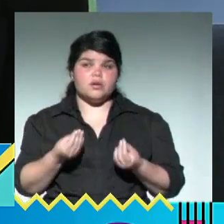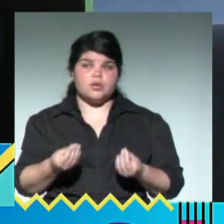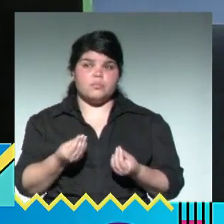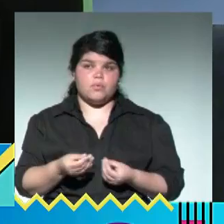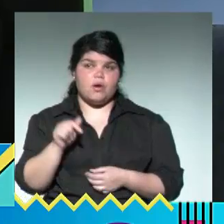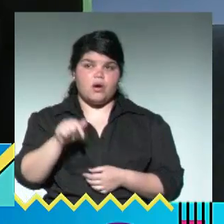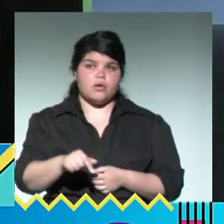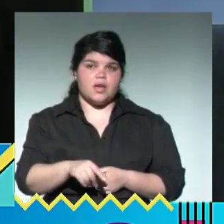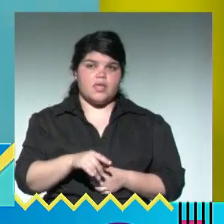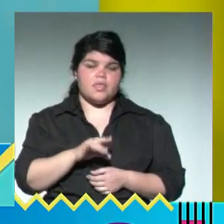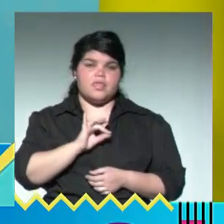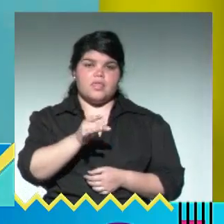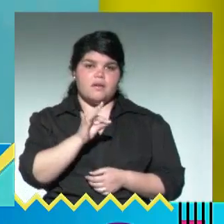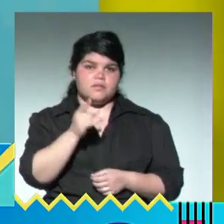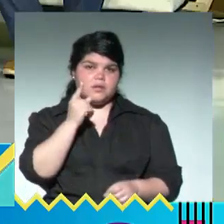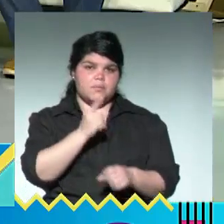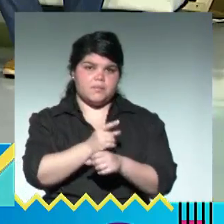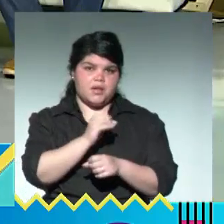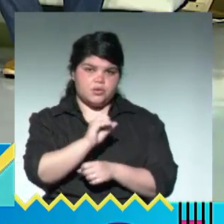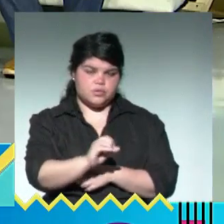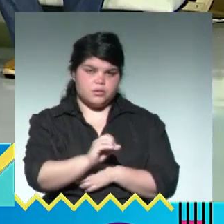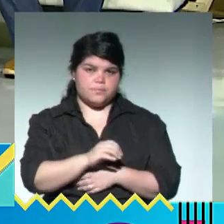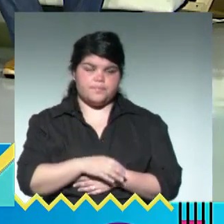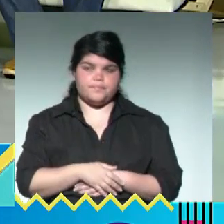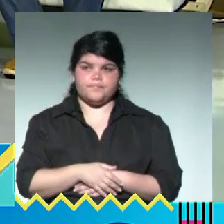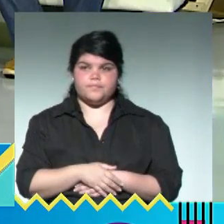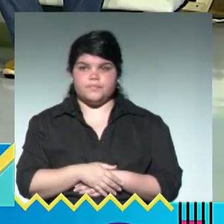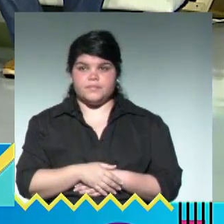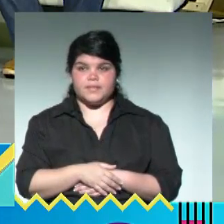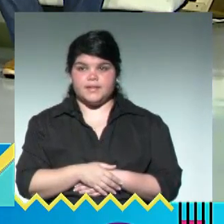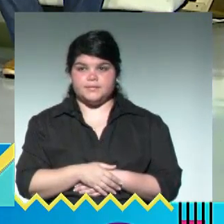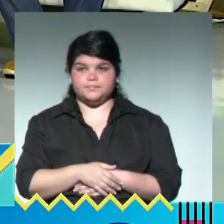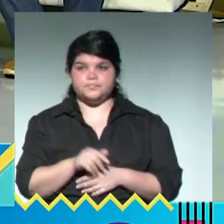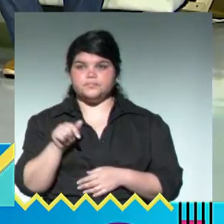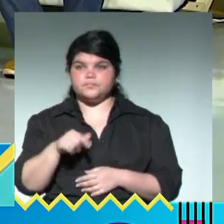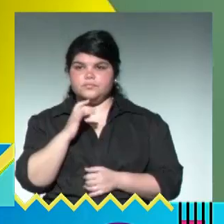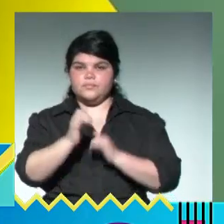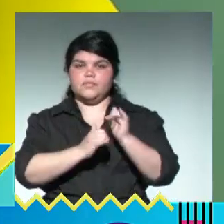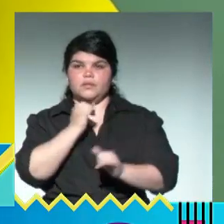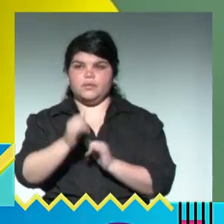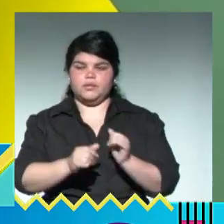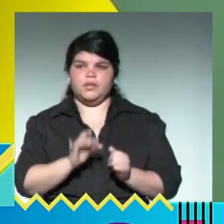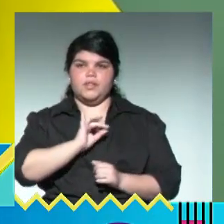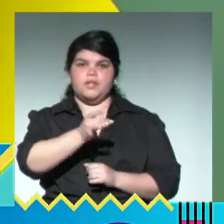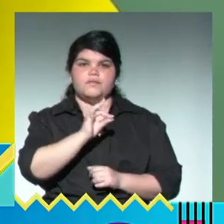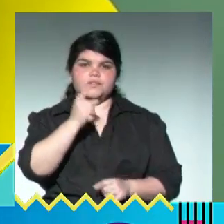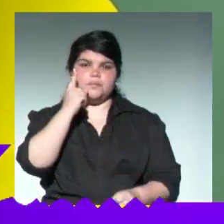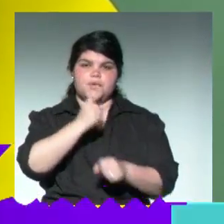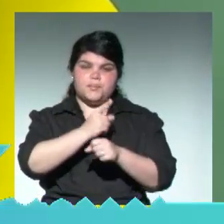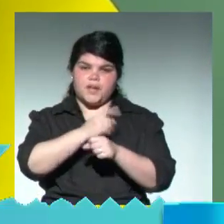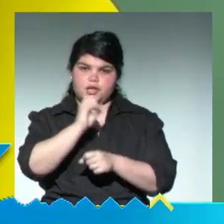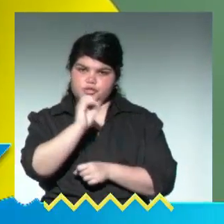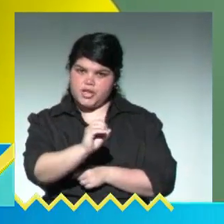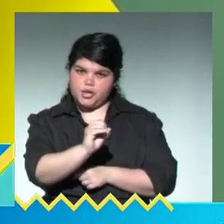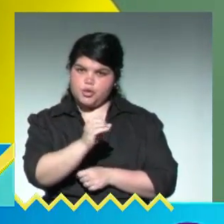primario cero. Sí, perdón. Claro, que estábamos hablando del déficit primario cero, sí, pero la realidad es que